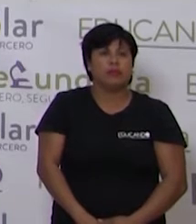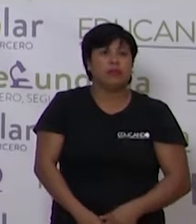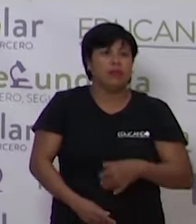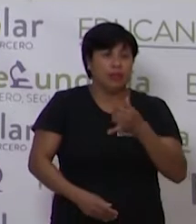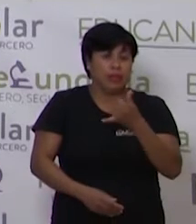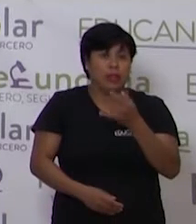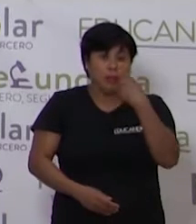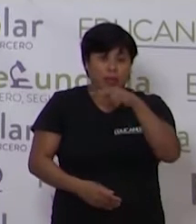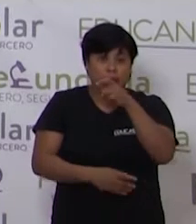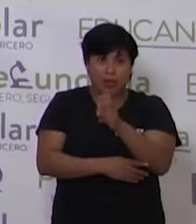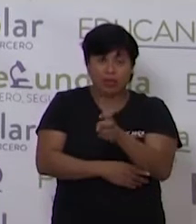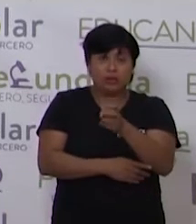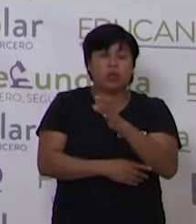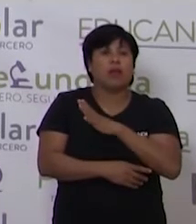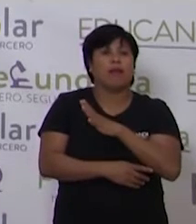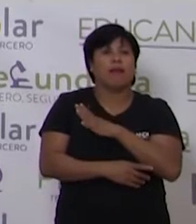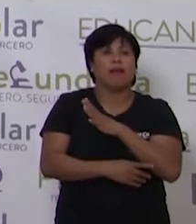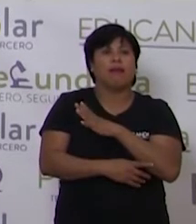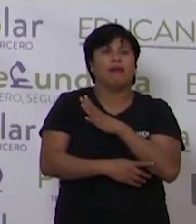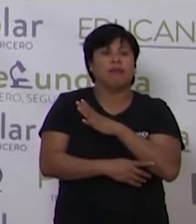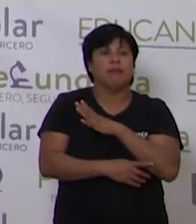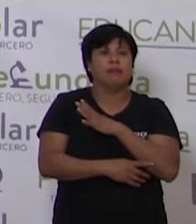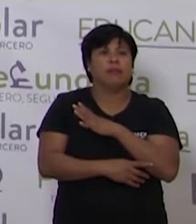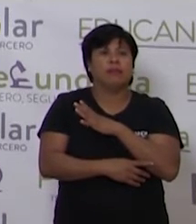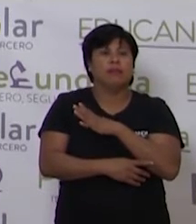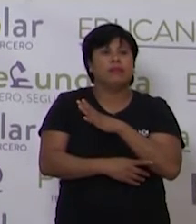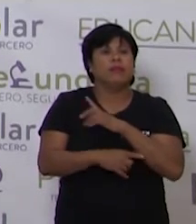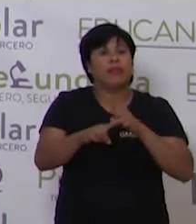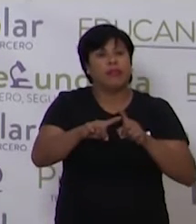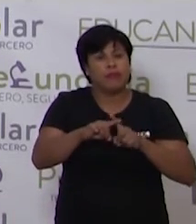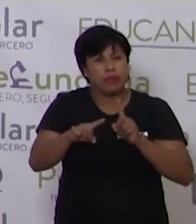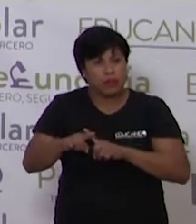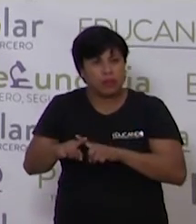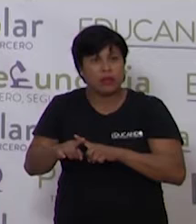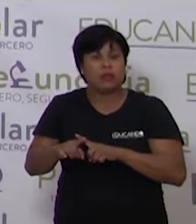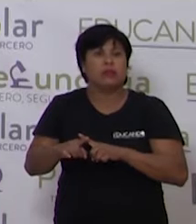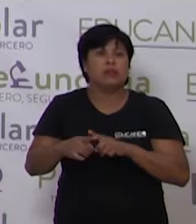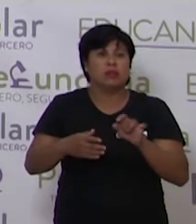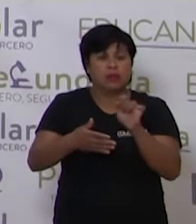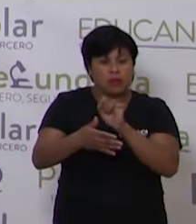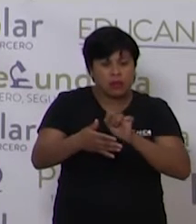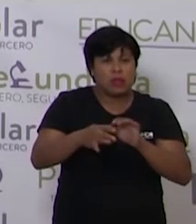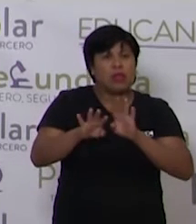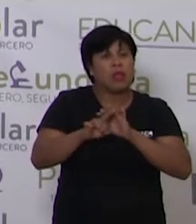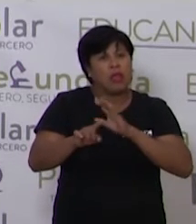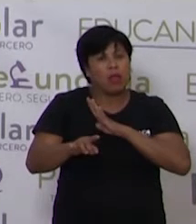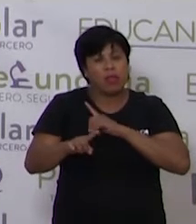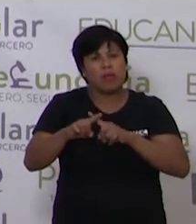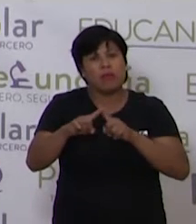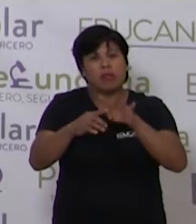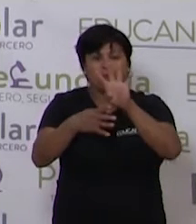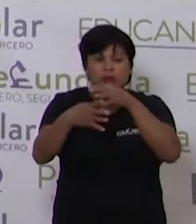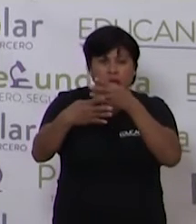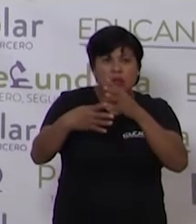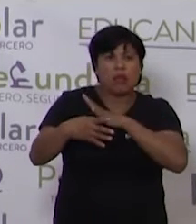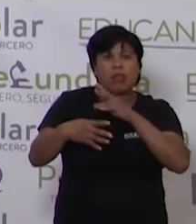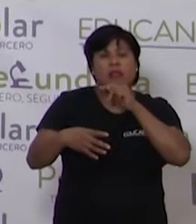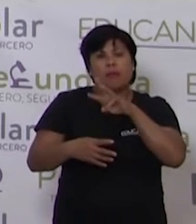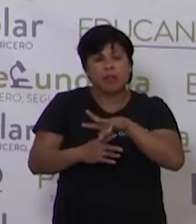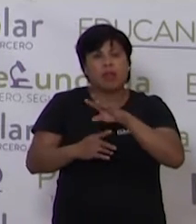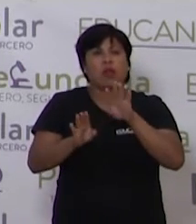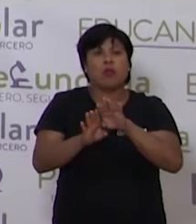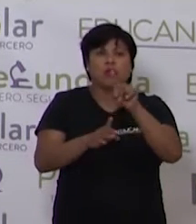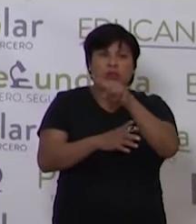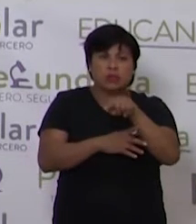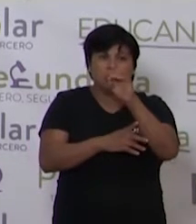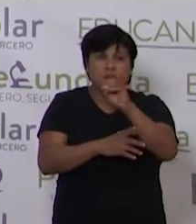Y para esto existen diferentes gráficas de las ecuaciones cuadráticas: